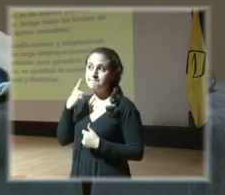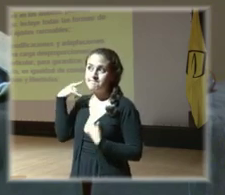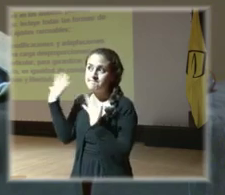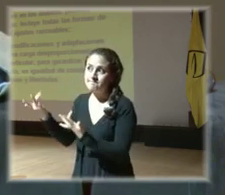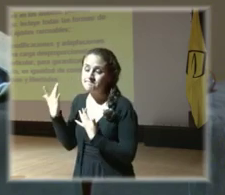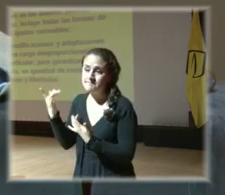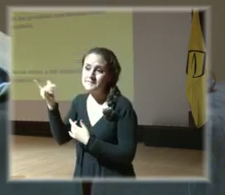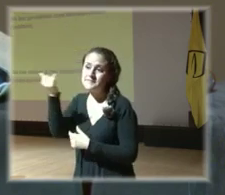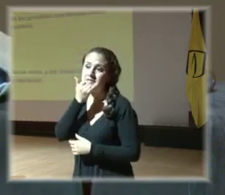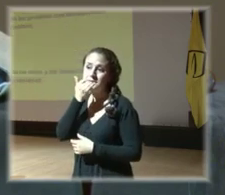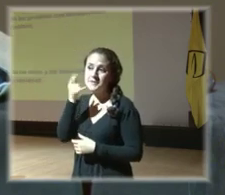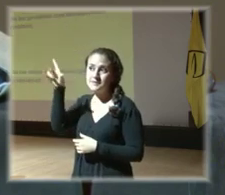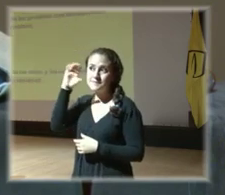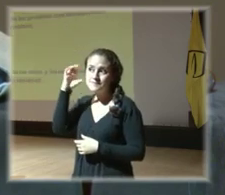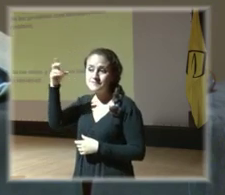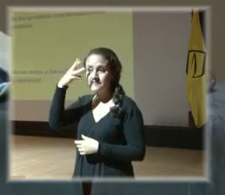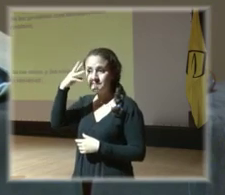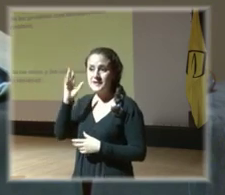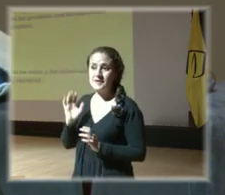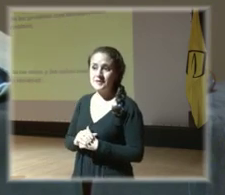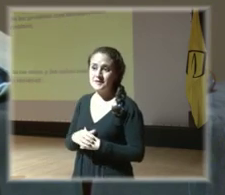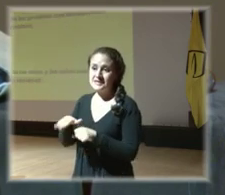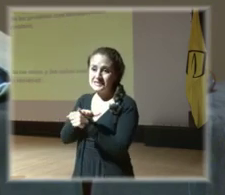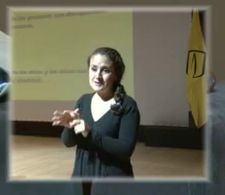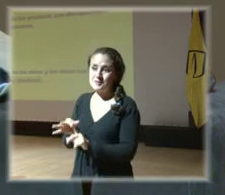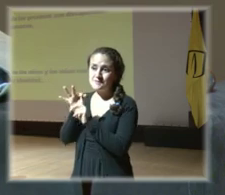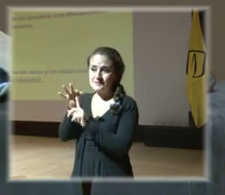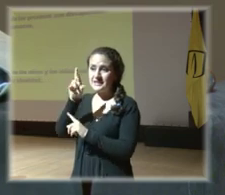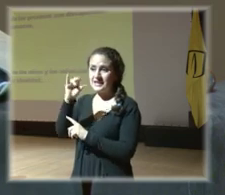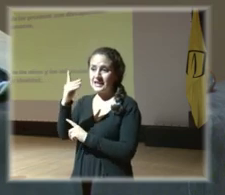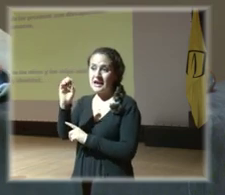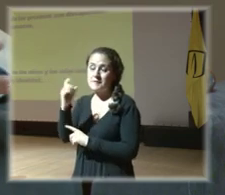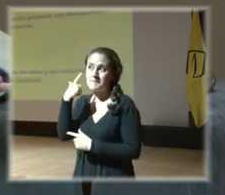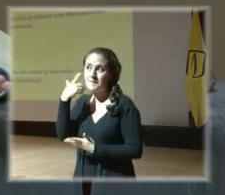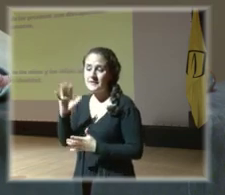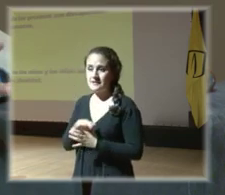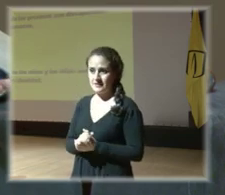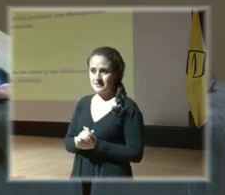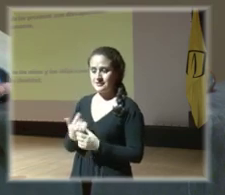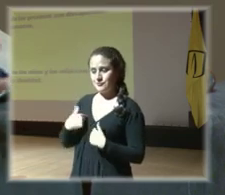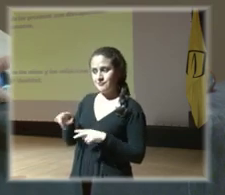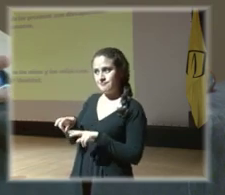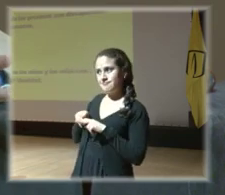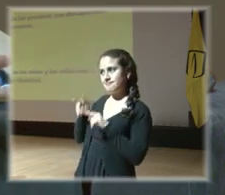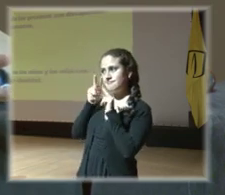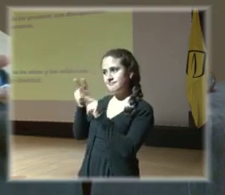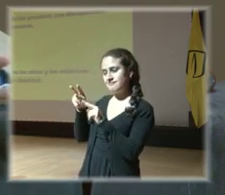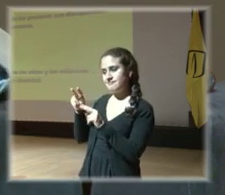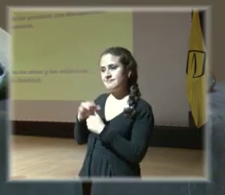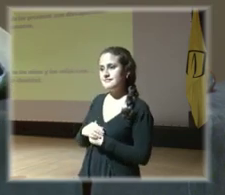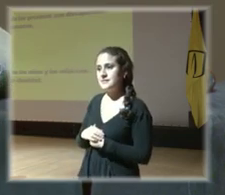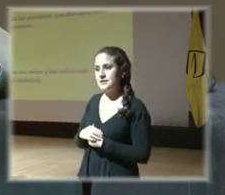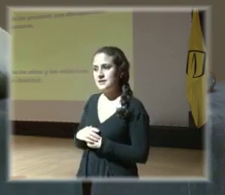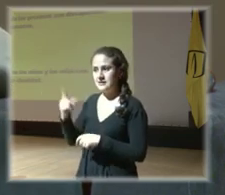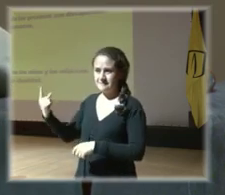esperar a ver qué sucede, digamos, en el caso concreto, pero yo sí veo aquí, aunque ha sido muy criticada la sentencia,